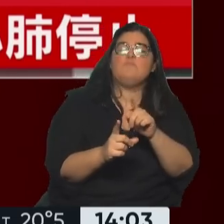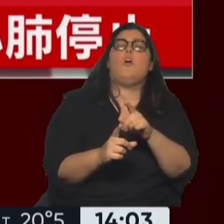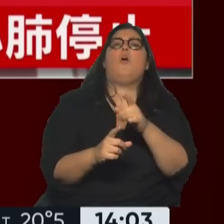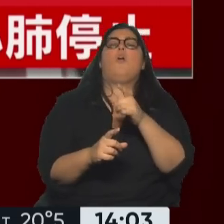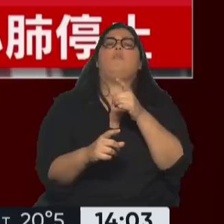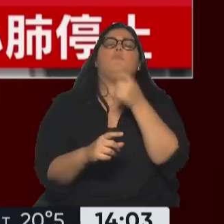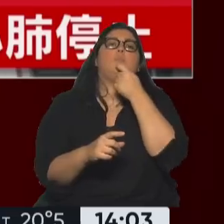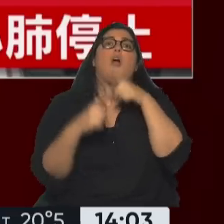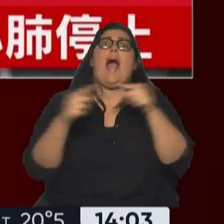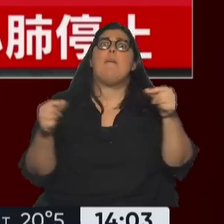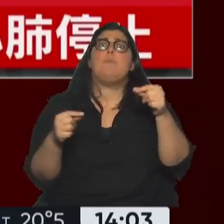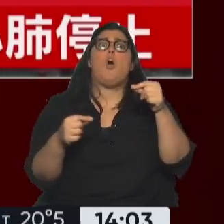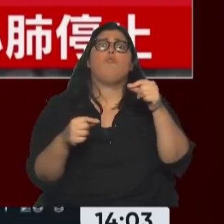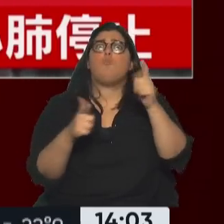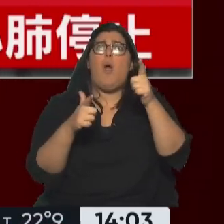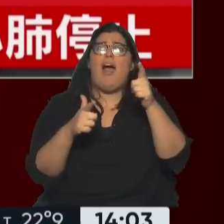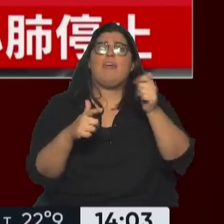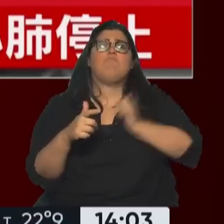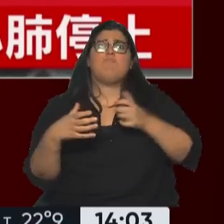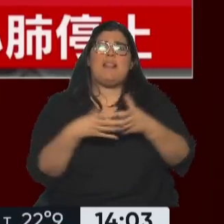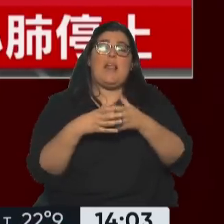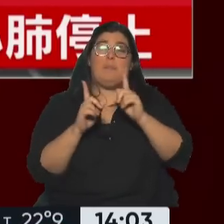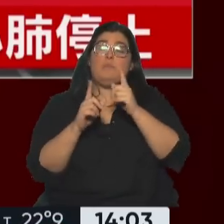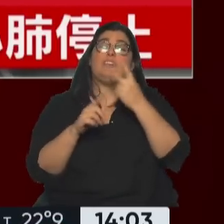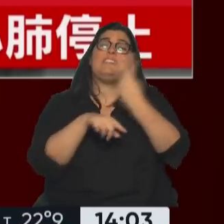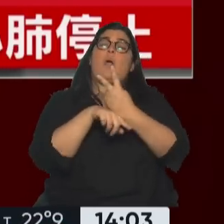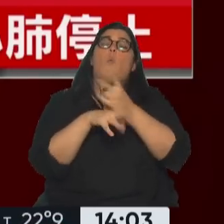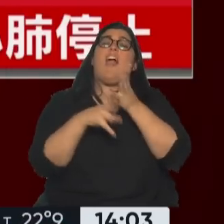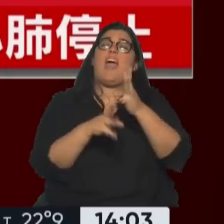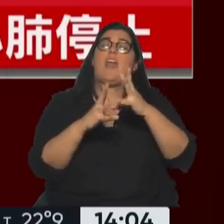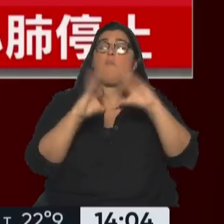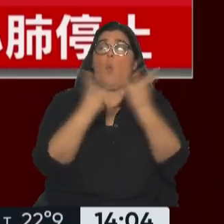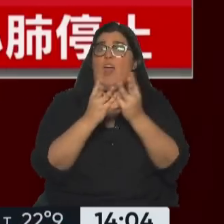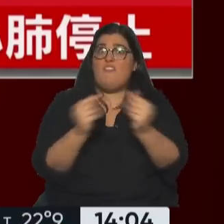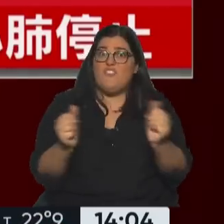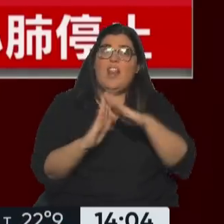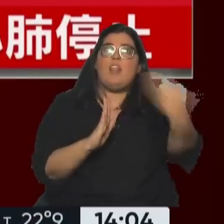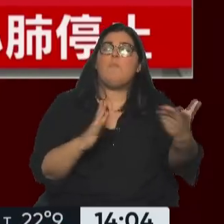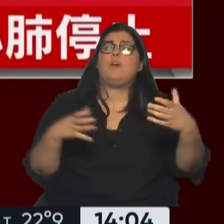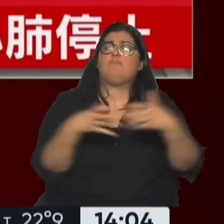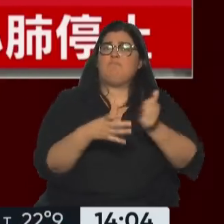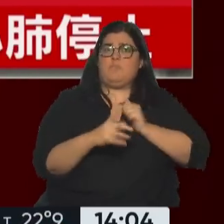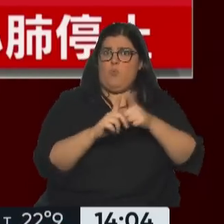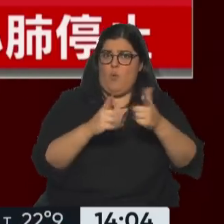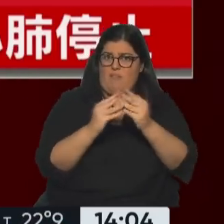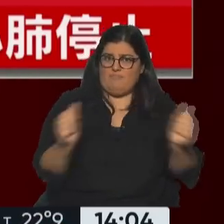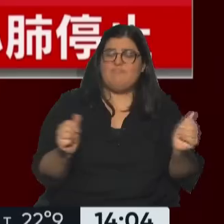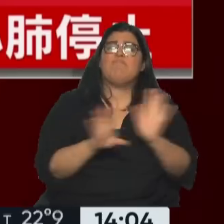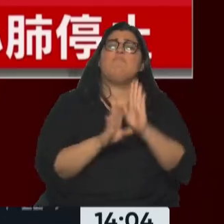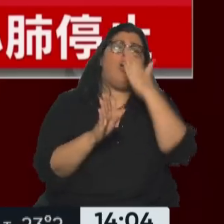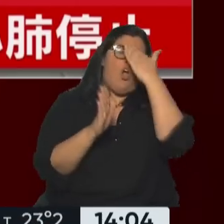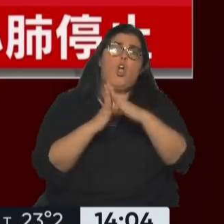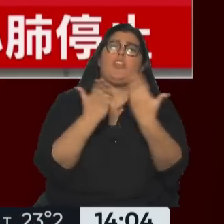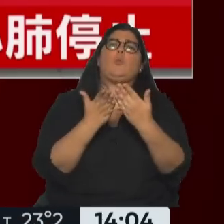Japón no tienen fuerzas militares como tal después de la Segunda Guerra Mundial y lo que siempre se suele decir, una constitución prácticamente escrita por